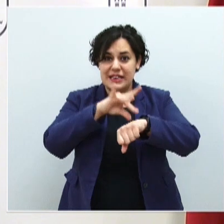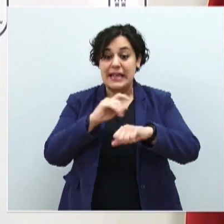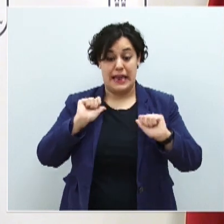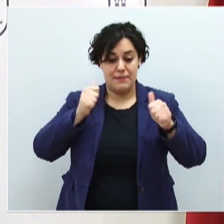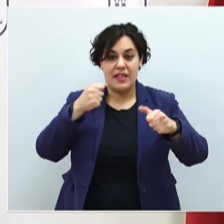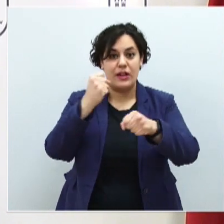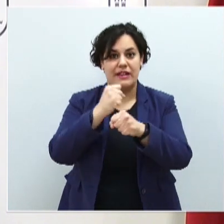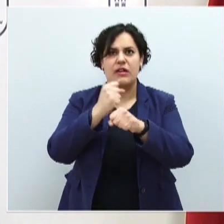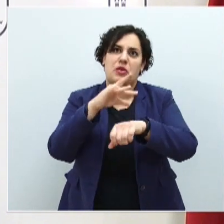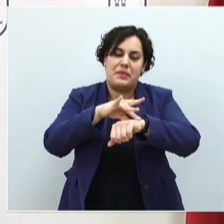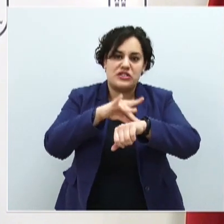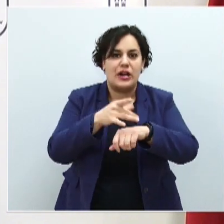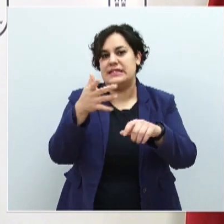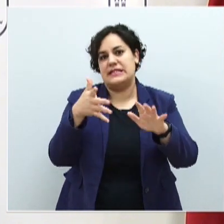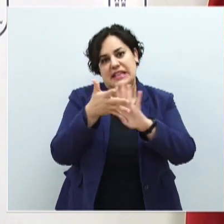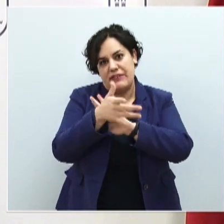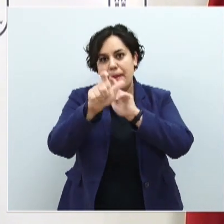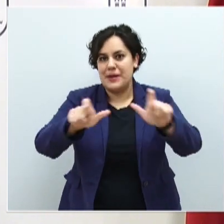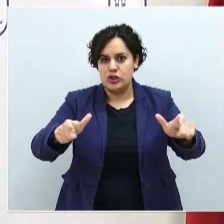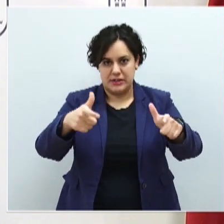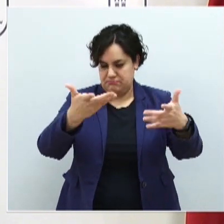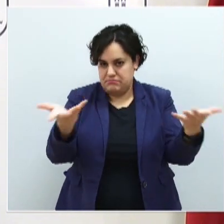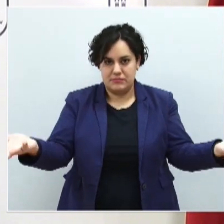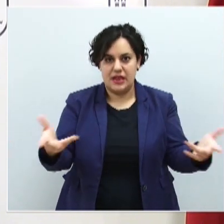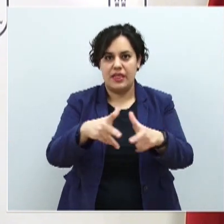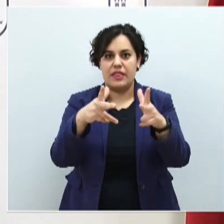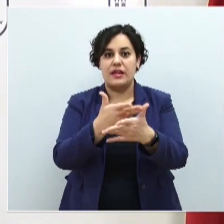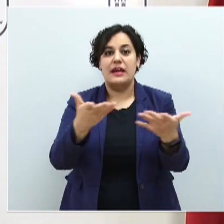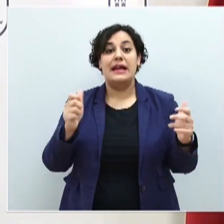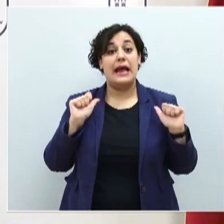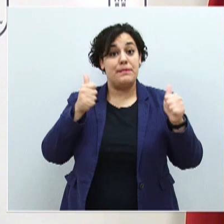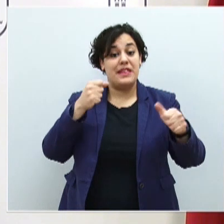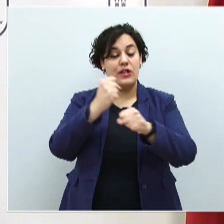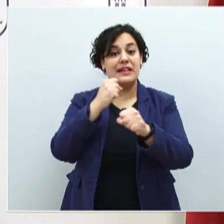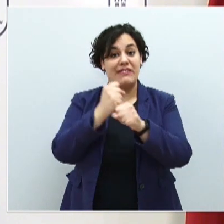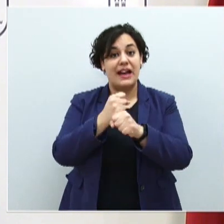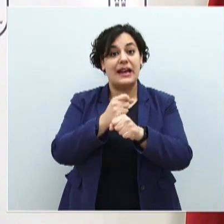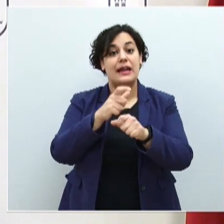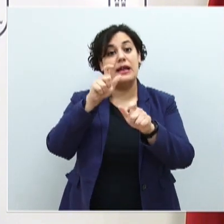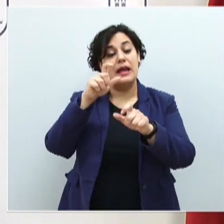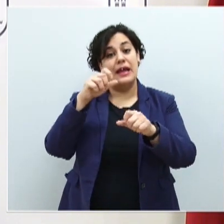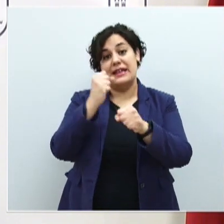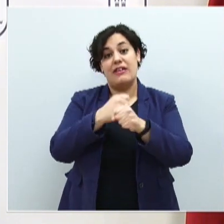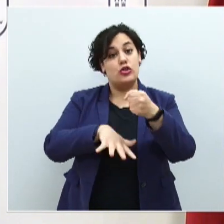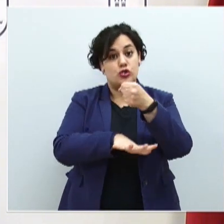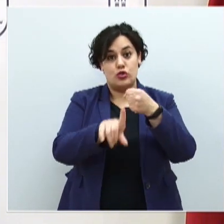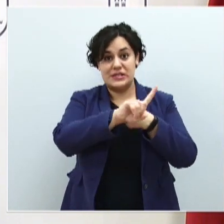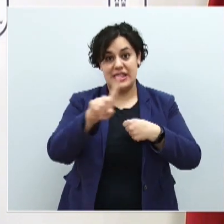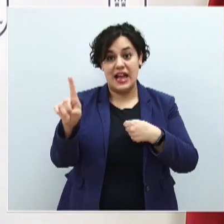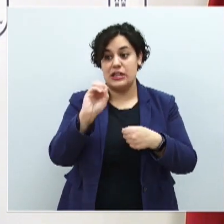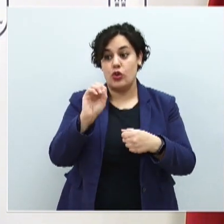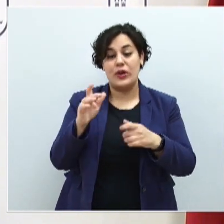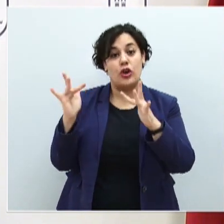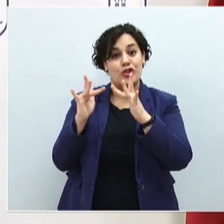trabajar, pacientes, me refiero a personas, ciudadanos que hayan empezado a trabajar en servicios no esenciales o que estén trabajando todos los días en contacto con las